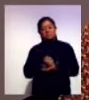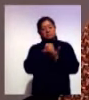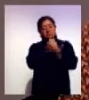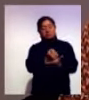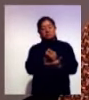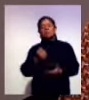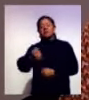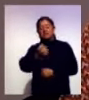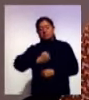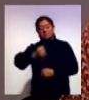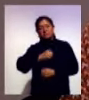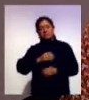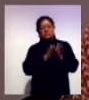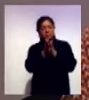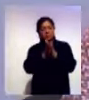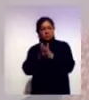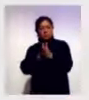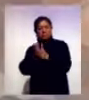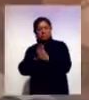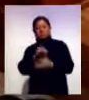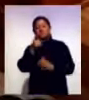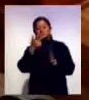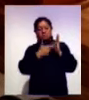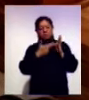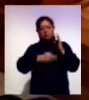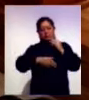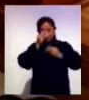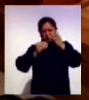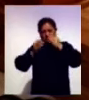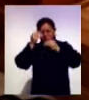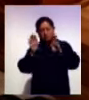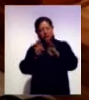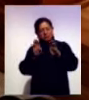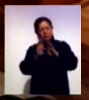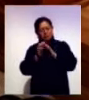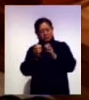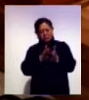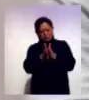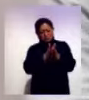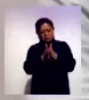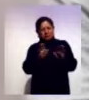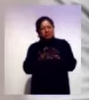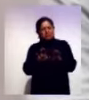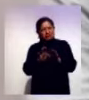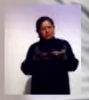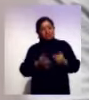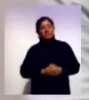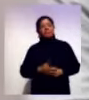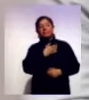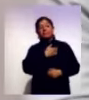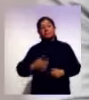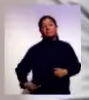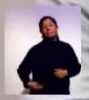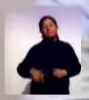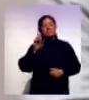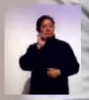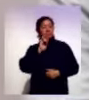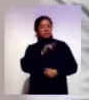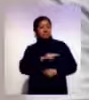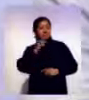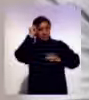para aprender a preparar el cacao. Por su parte, la diputada presidenta de la Comisión de Turismo del Congreso del